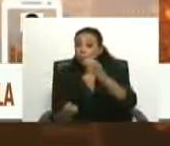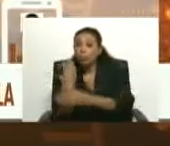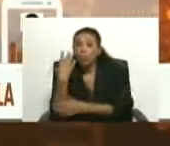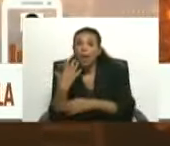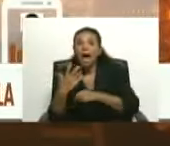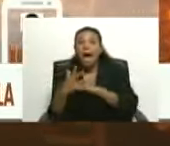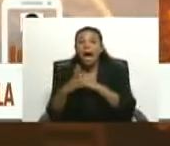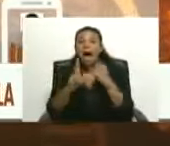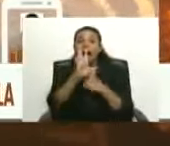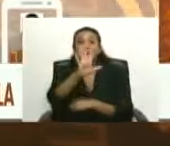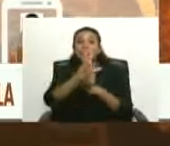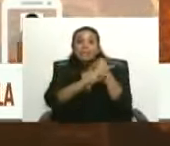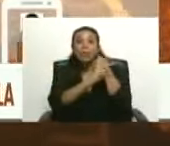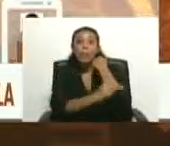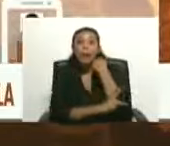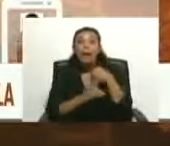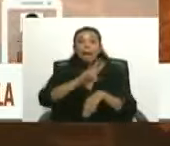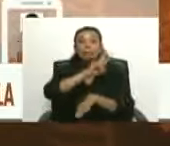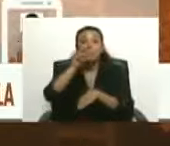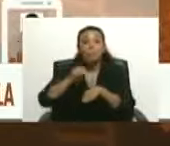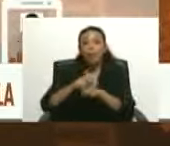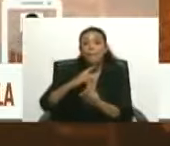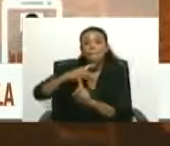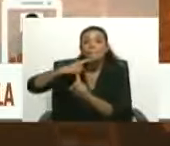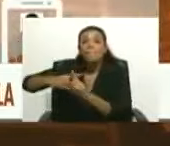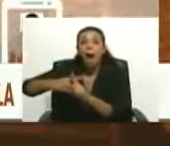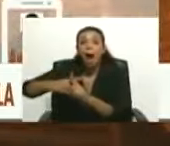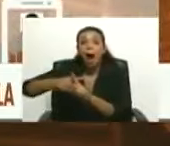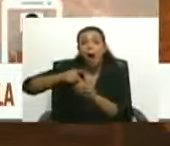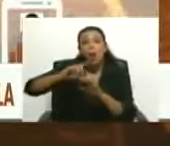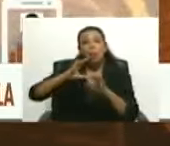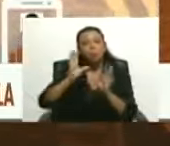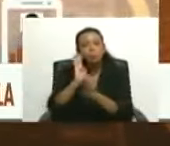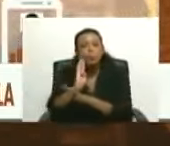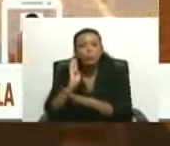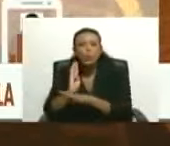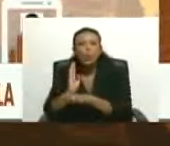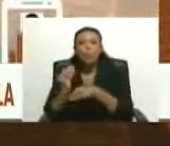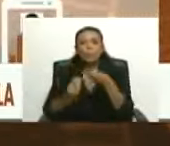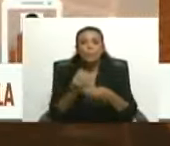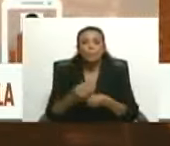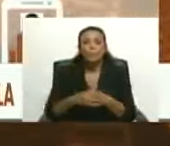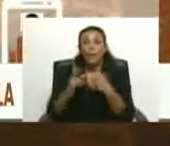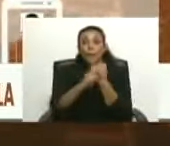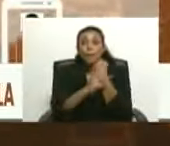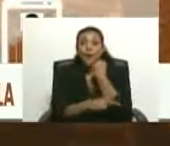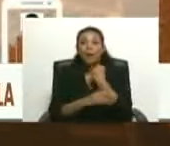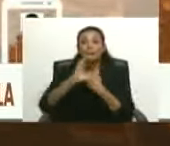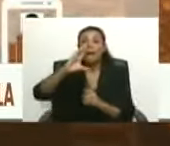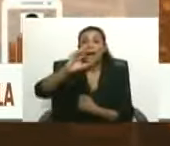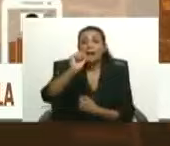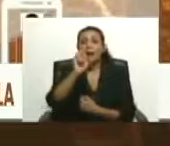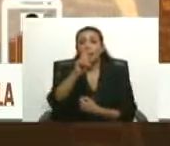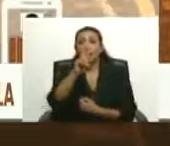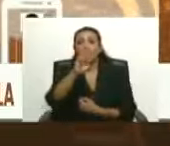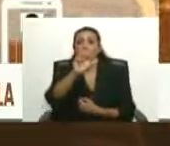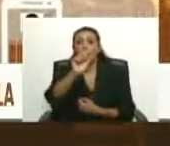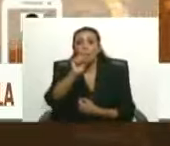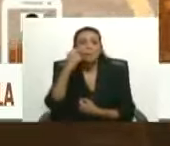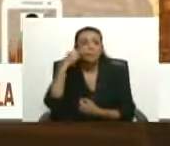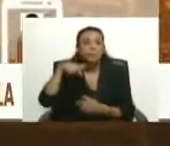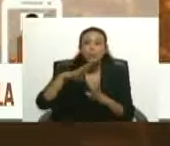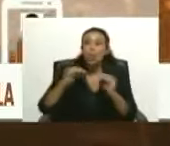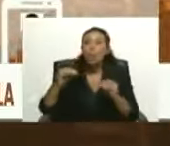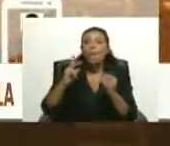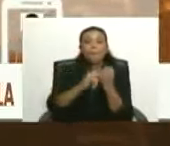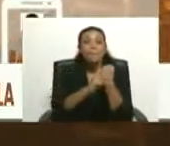5 parques nacionales que se sumen a ese esfuerzo que usted hizo con el Parque Caura y todos los parques nacionales